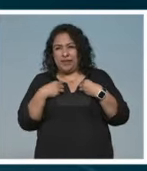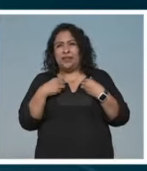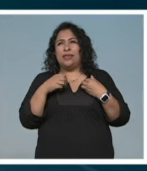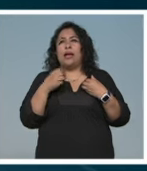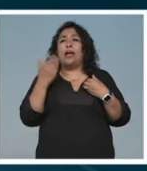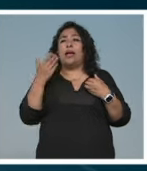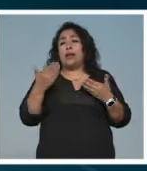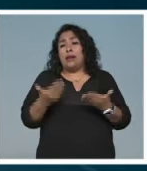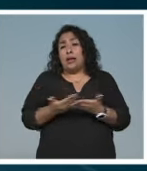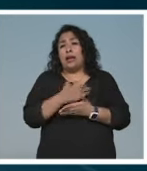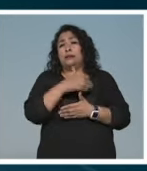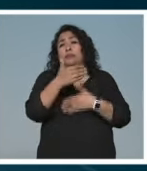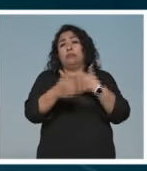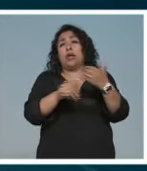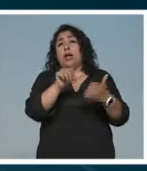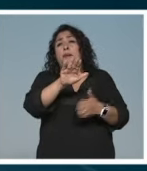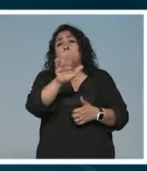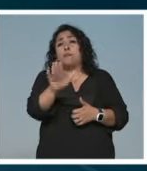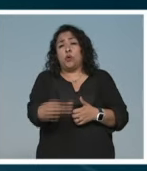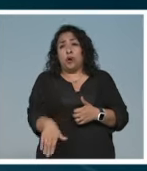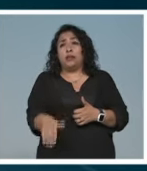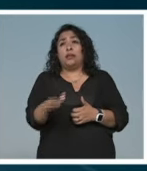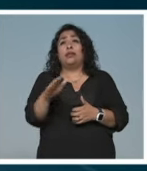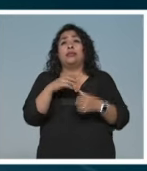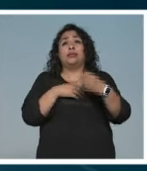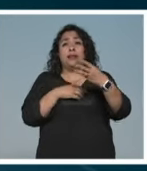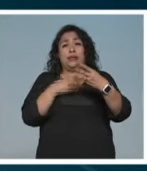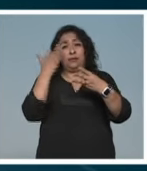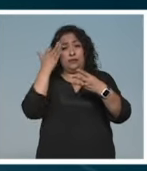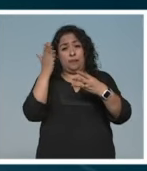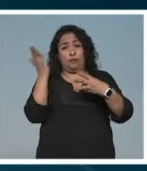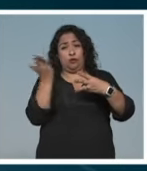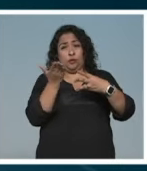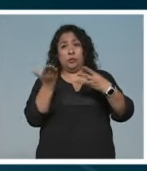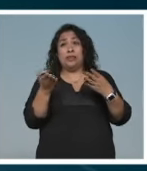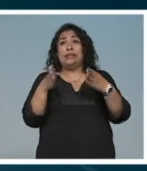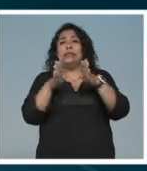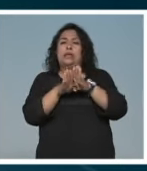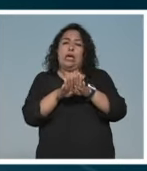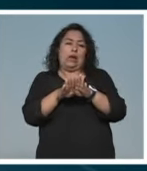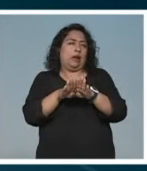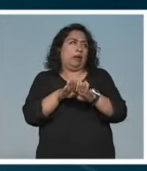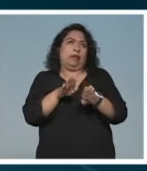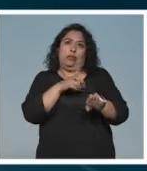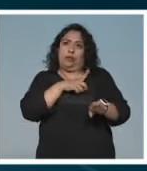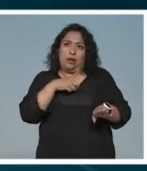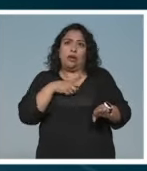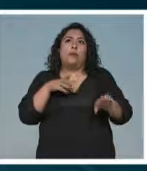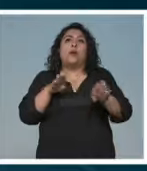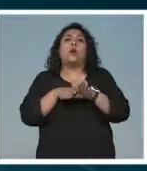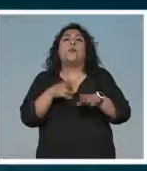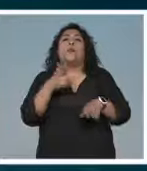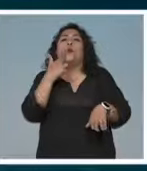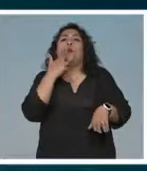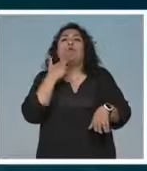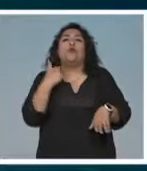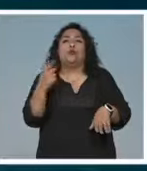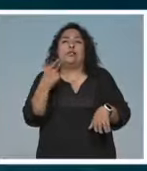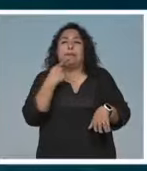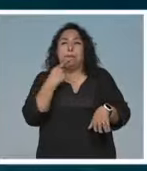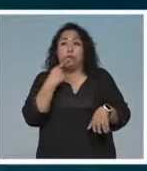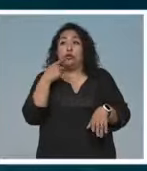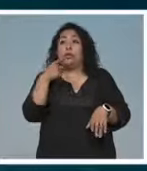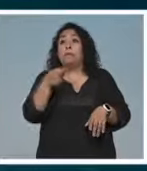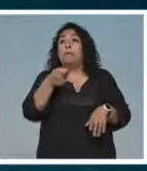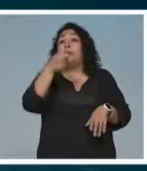el nacimiento hasta la muerte. Está dividido en 3 tiempos y cierra como debe de ser, con el postre. El primer